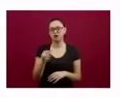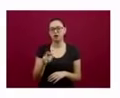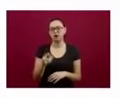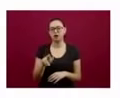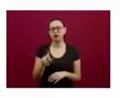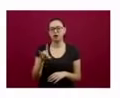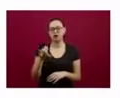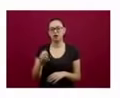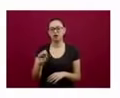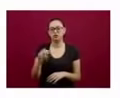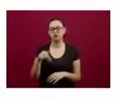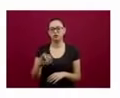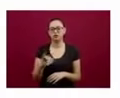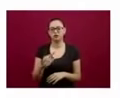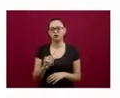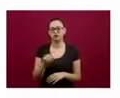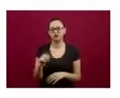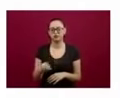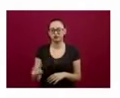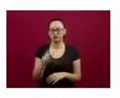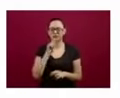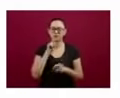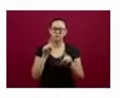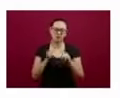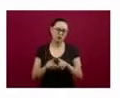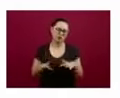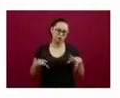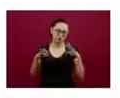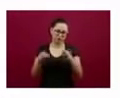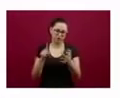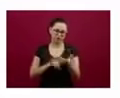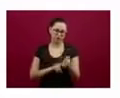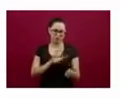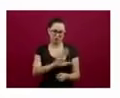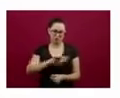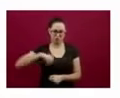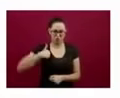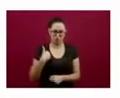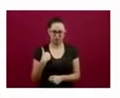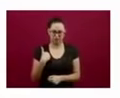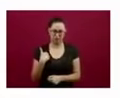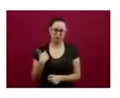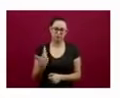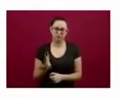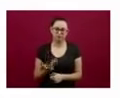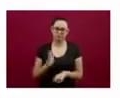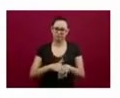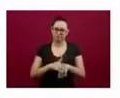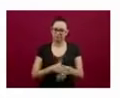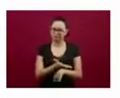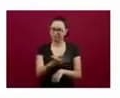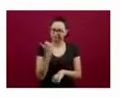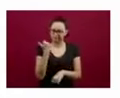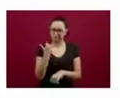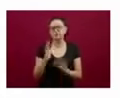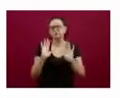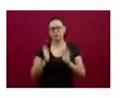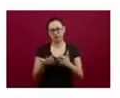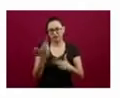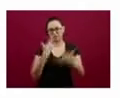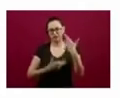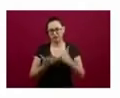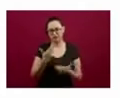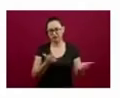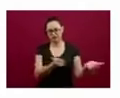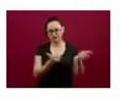disposición. Pero pues sí creo que no hice nada incorrecto, porque todo estaba dentro de una legalidad y